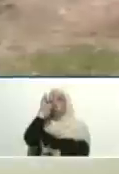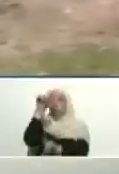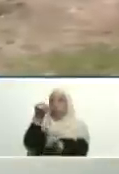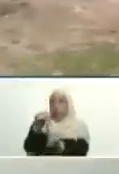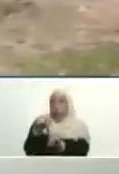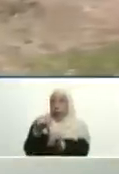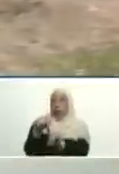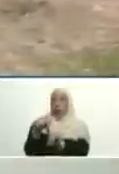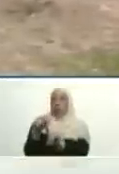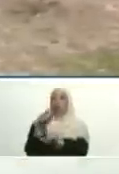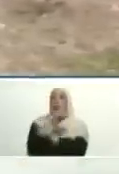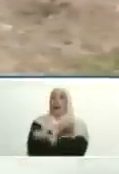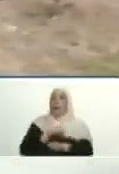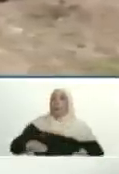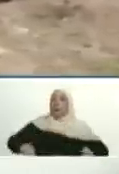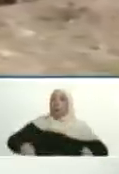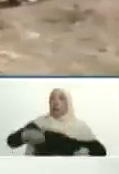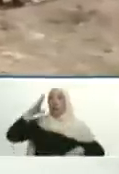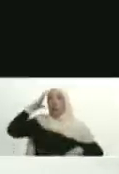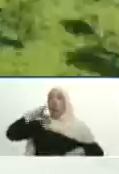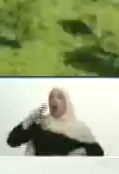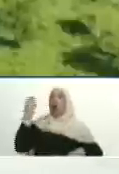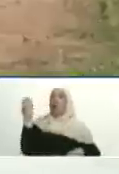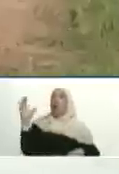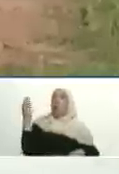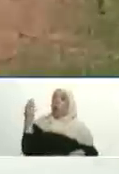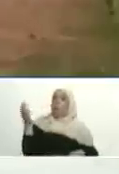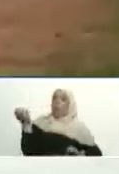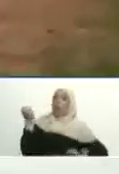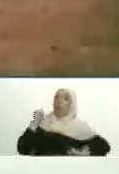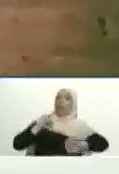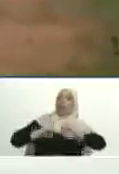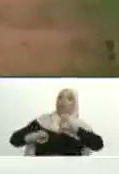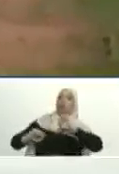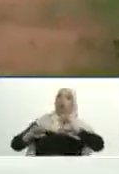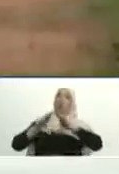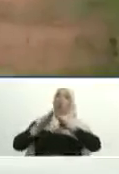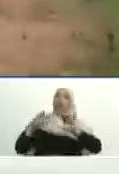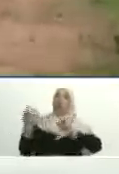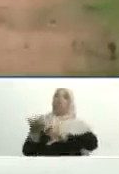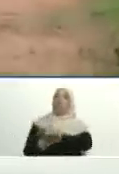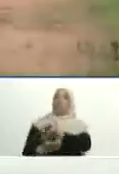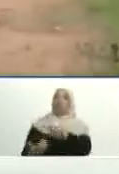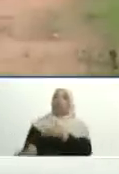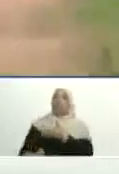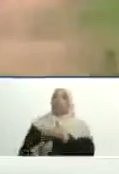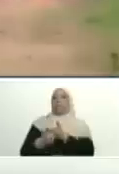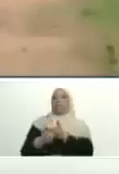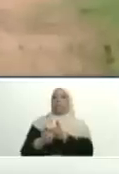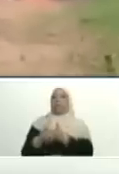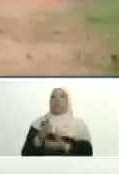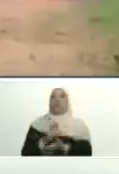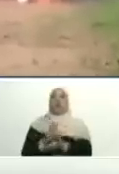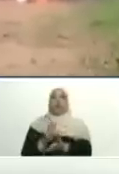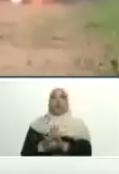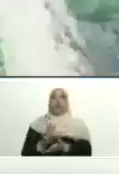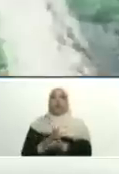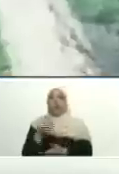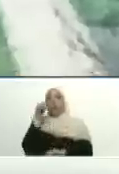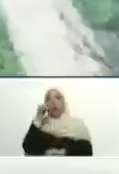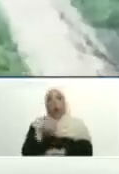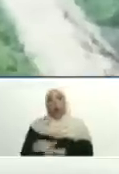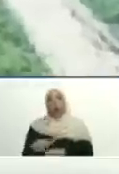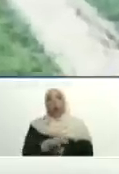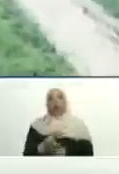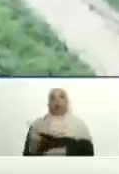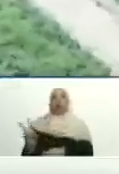con las fuerzas militares de Colombia para combatir todas las amenazas a la paz, a la estabilidad y a la tranquilidad del pueblo